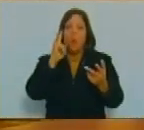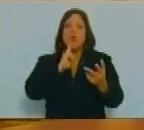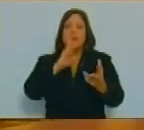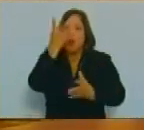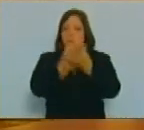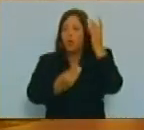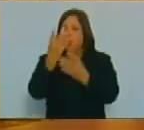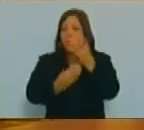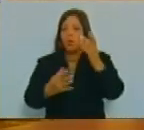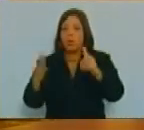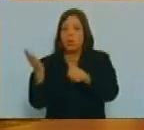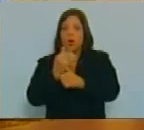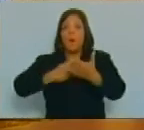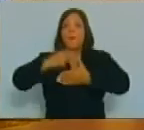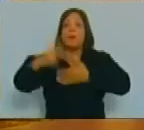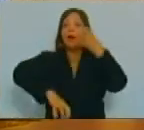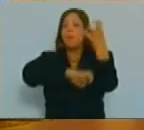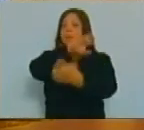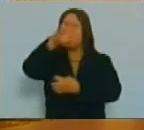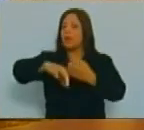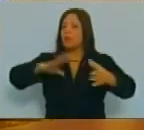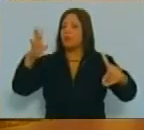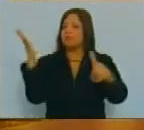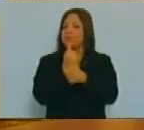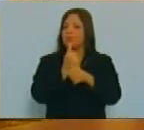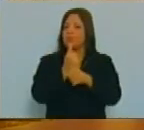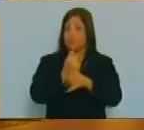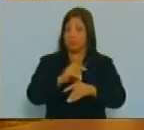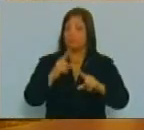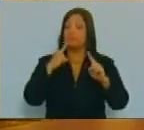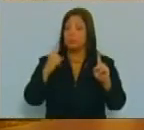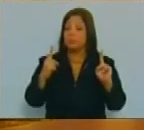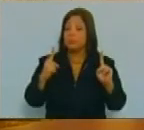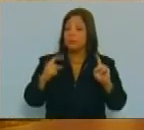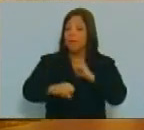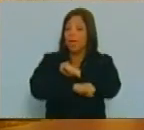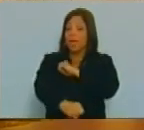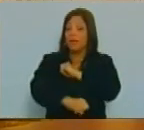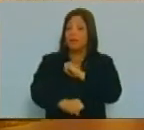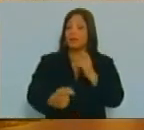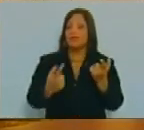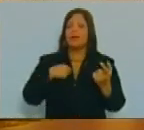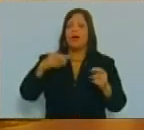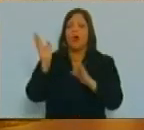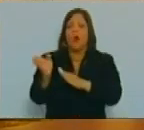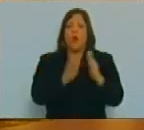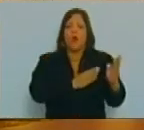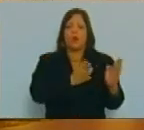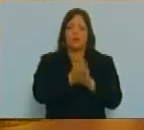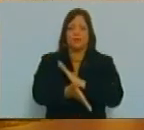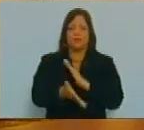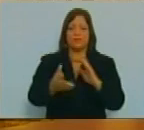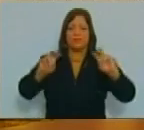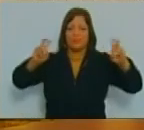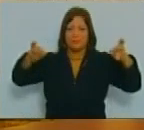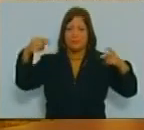qué abortamos un plan desestabilizador estas amenazas al orden interior la paz social